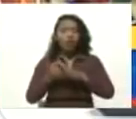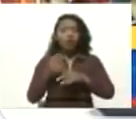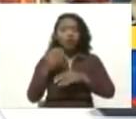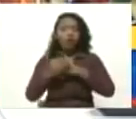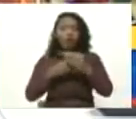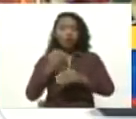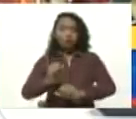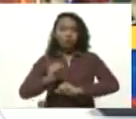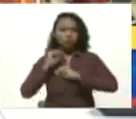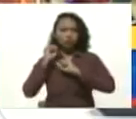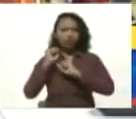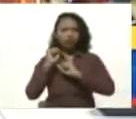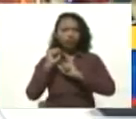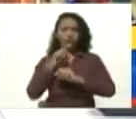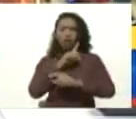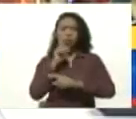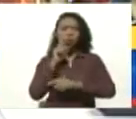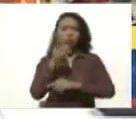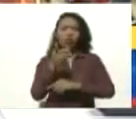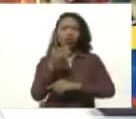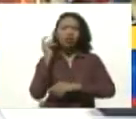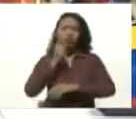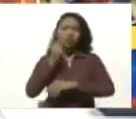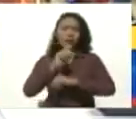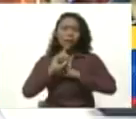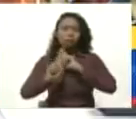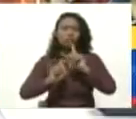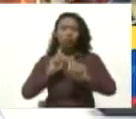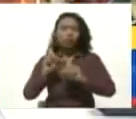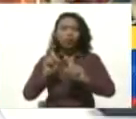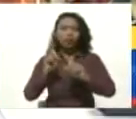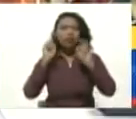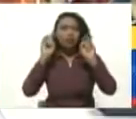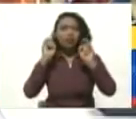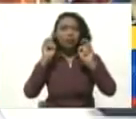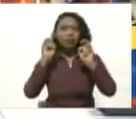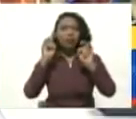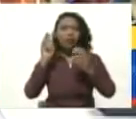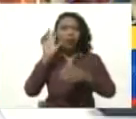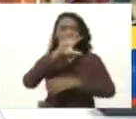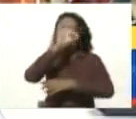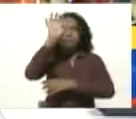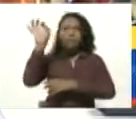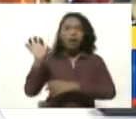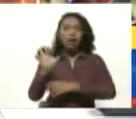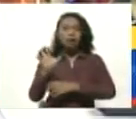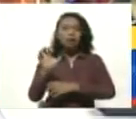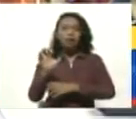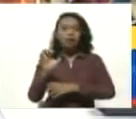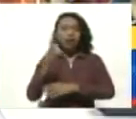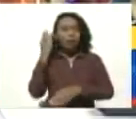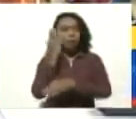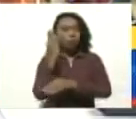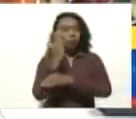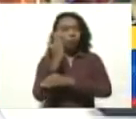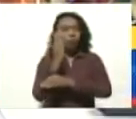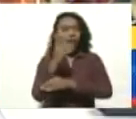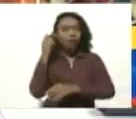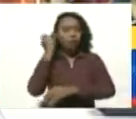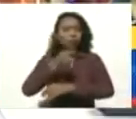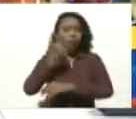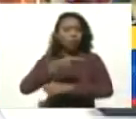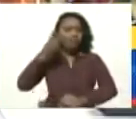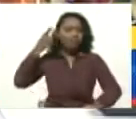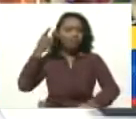alzada, que llaman ustedes la jurisconsulta, una instancia de alzada de los países. Las sentencias del tribunal son de